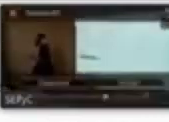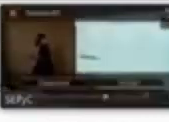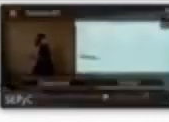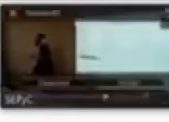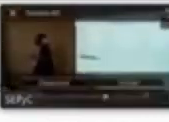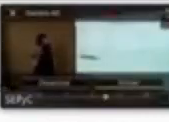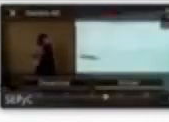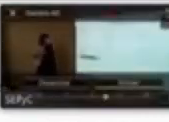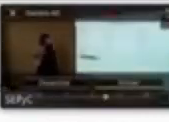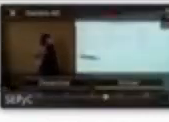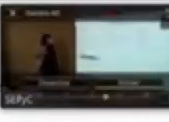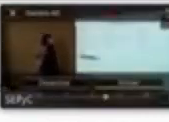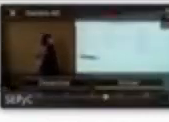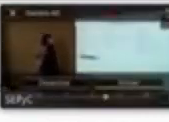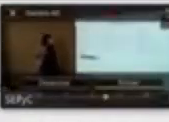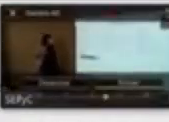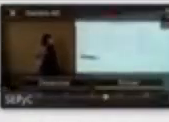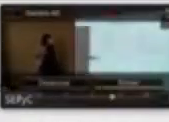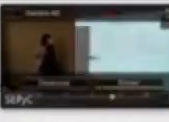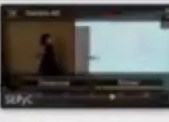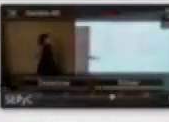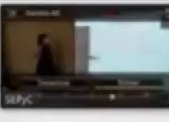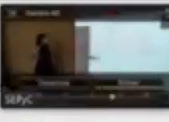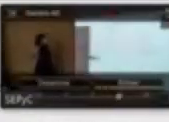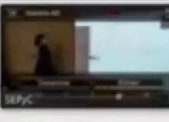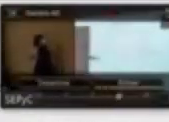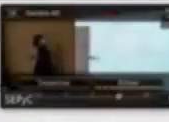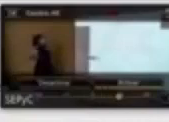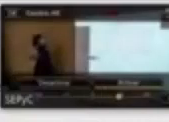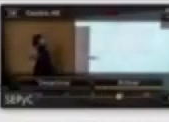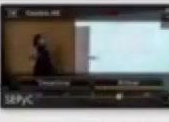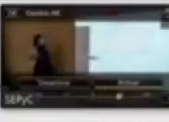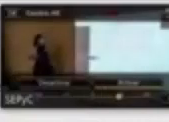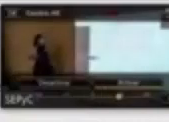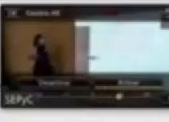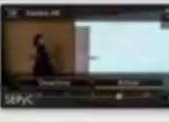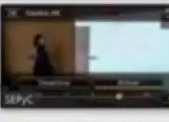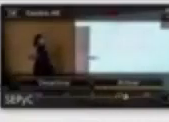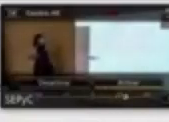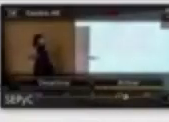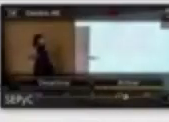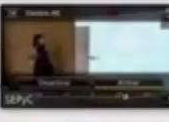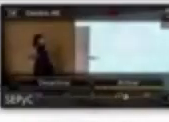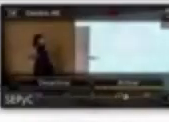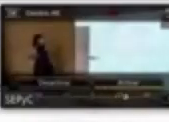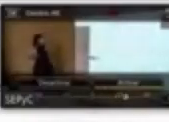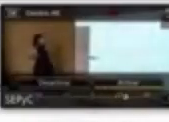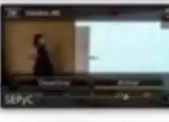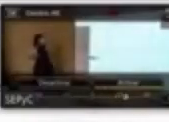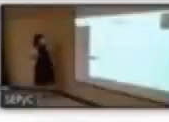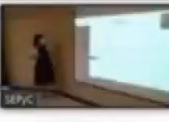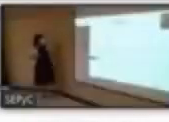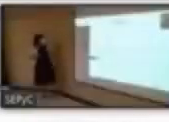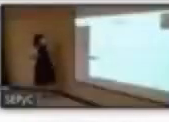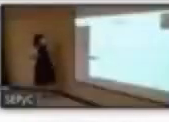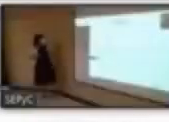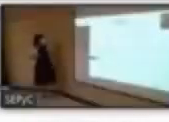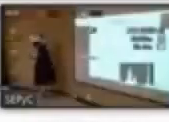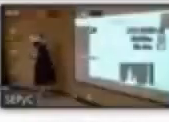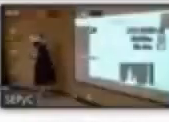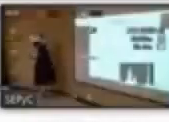izquierdo, identificados de arriba hacia abajo con los datos que nosotros le mencionábamos. Datos